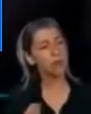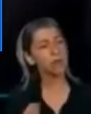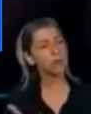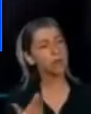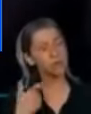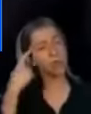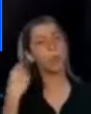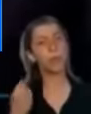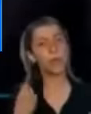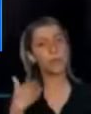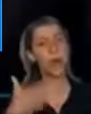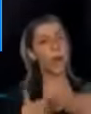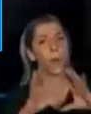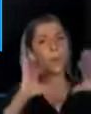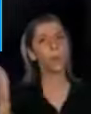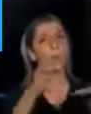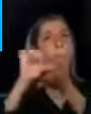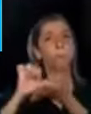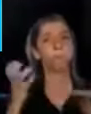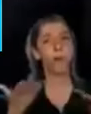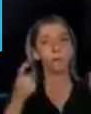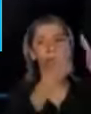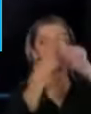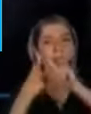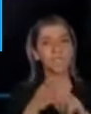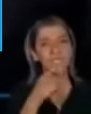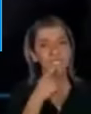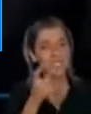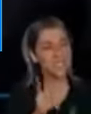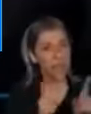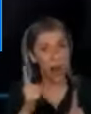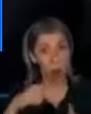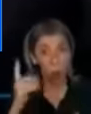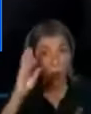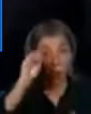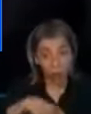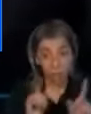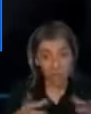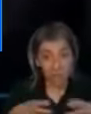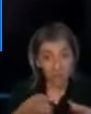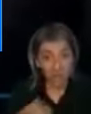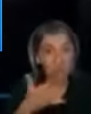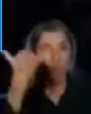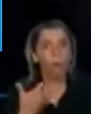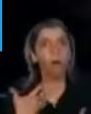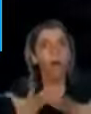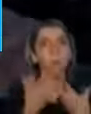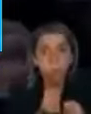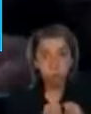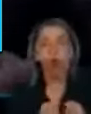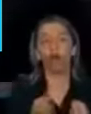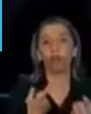espectadores la forma en la que se resolvió que haya o no haya balotaje y la forma en la que, digamos, también se